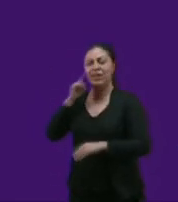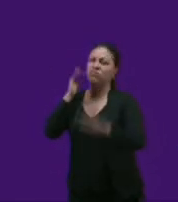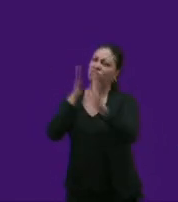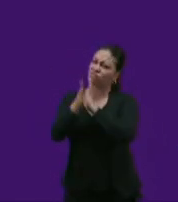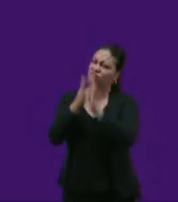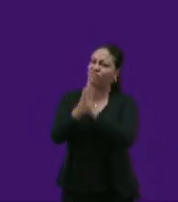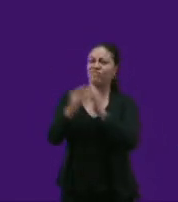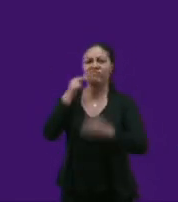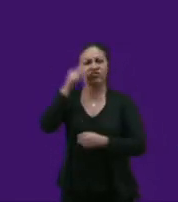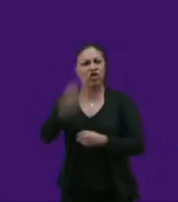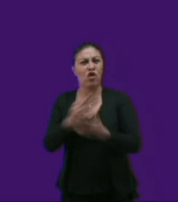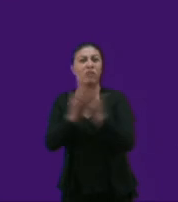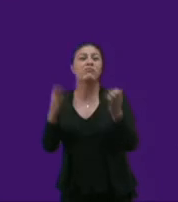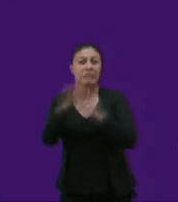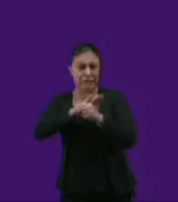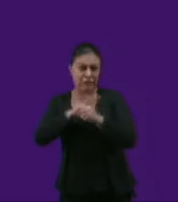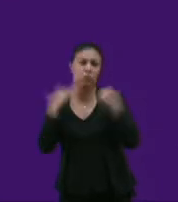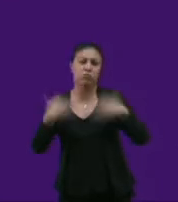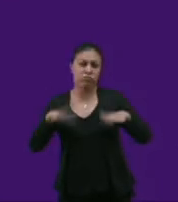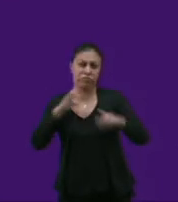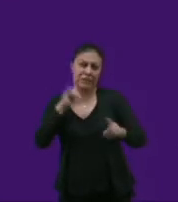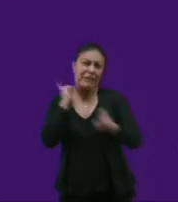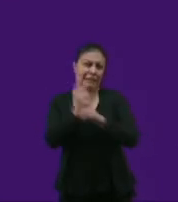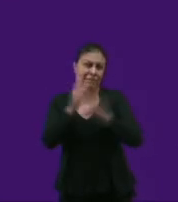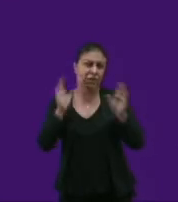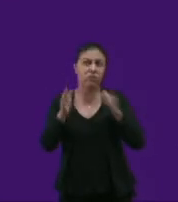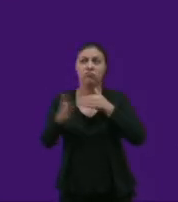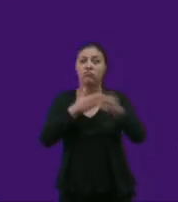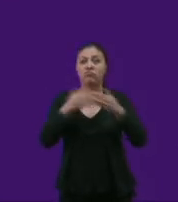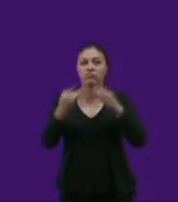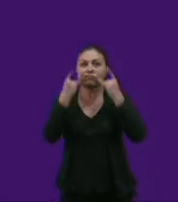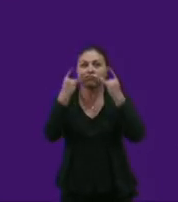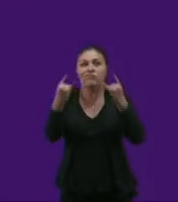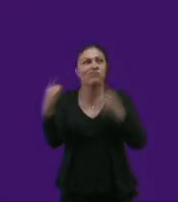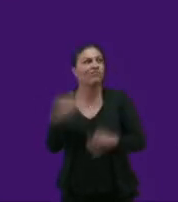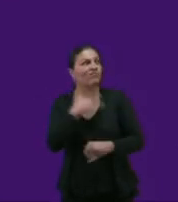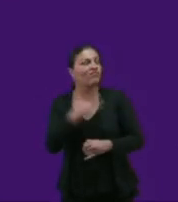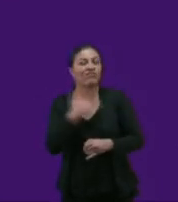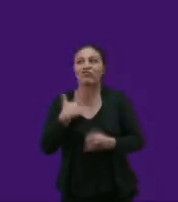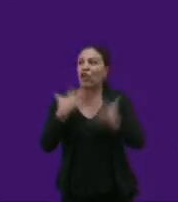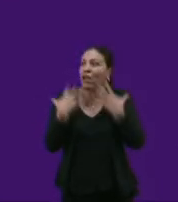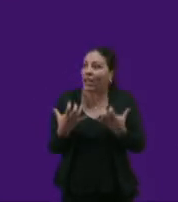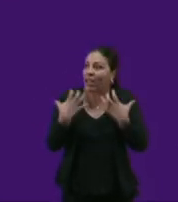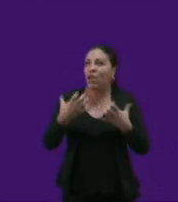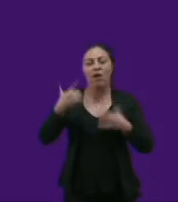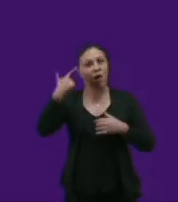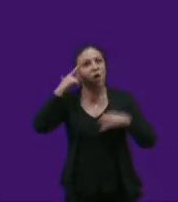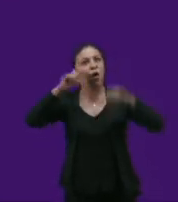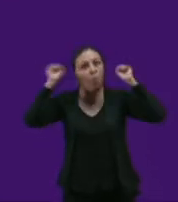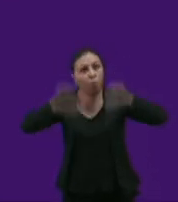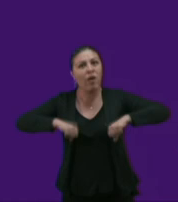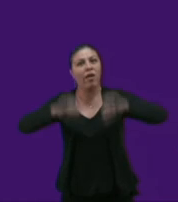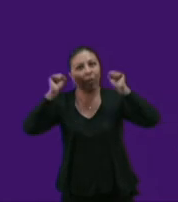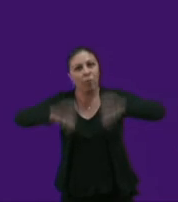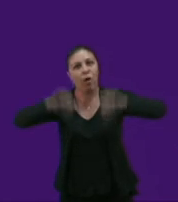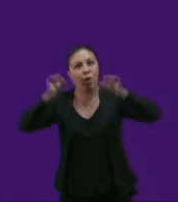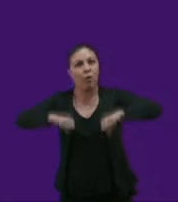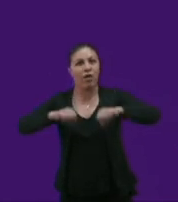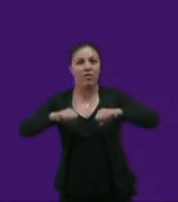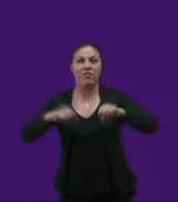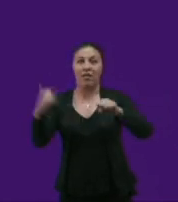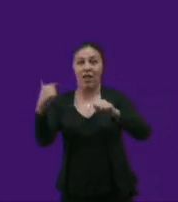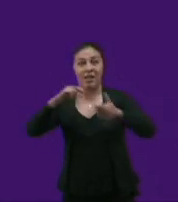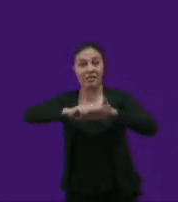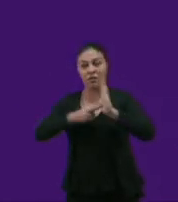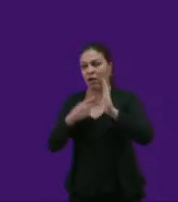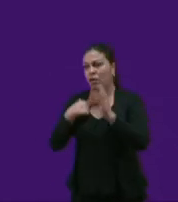complicada, diferente, interesante, pero con esa convicción que lo hace, ¿sí? Es donde uno como inversionista se emociona,